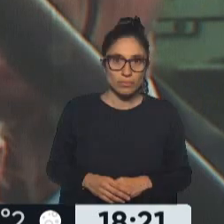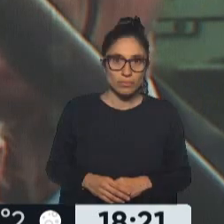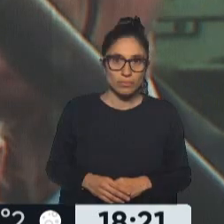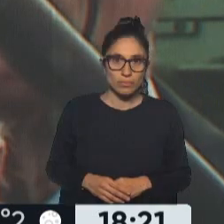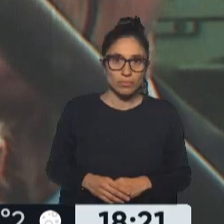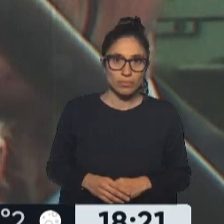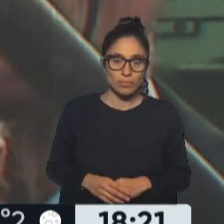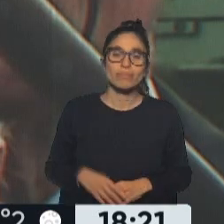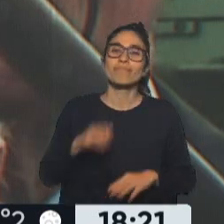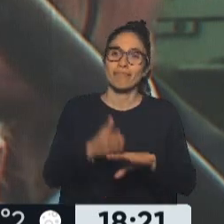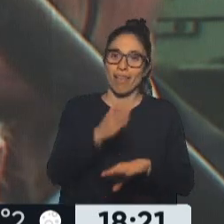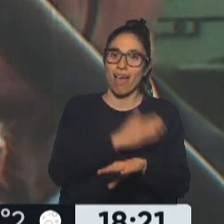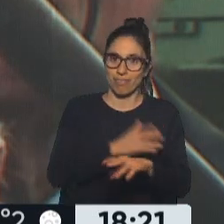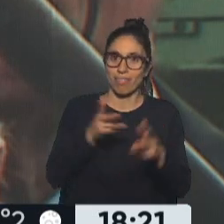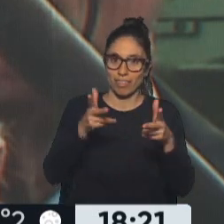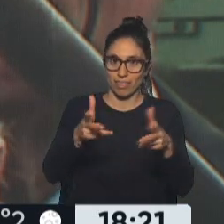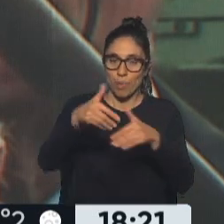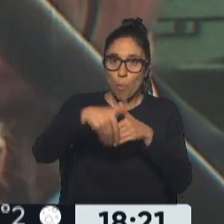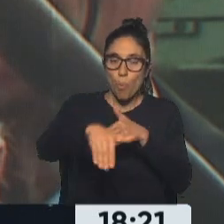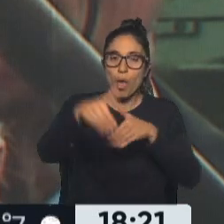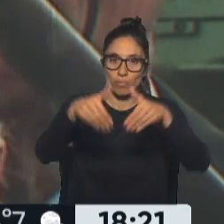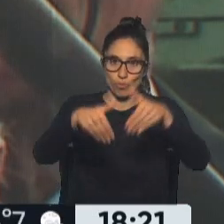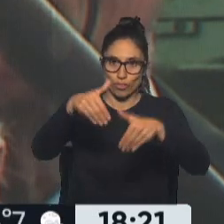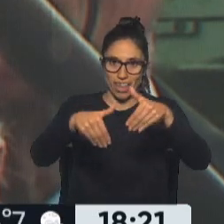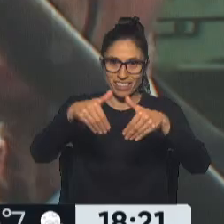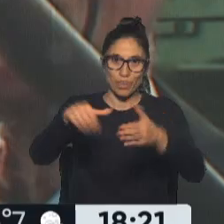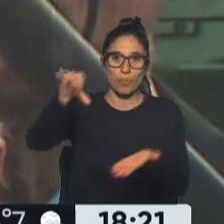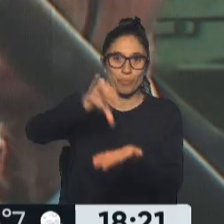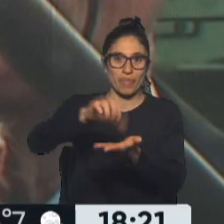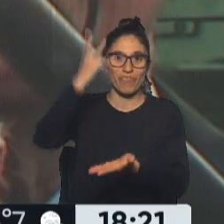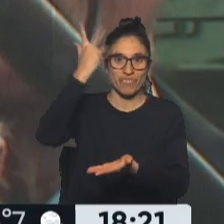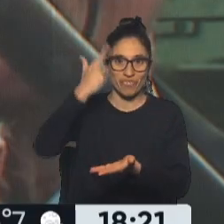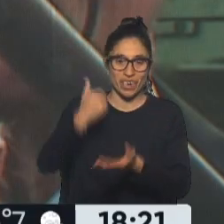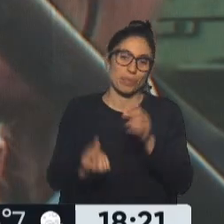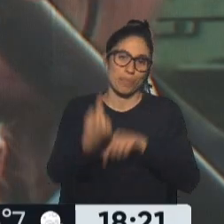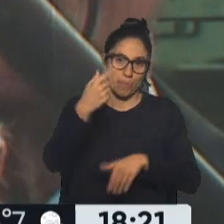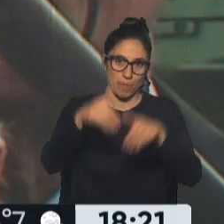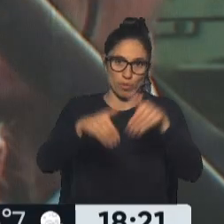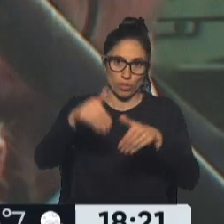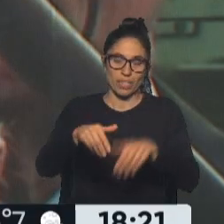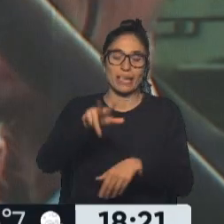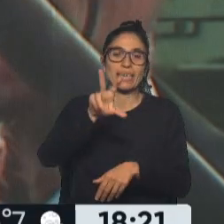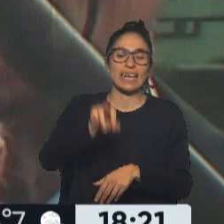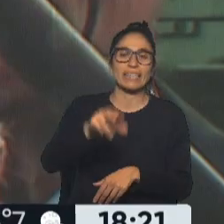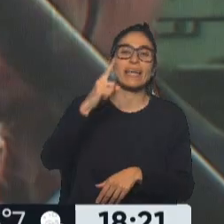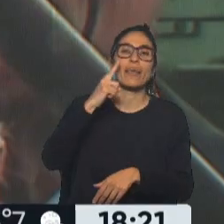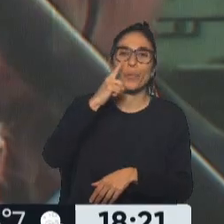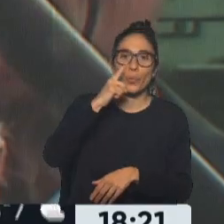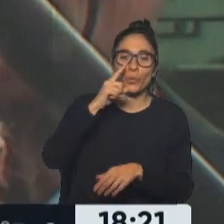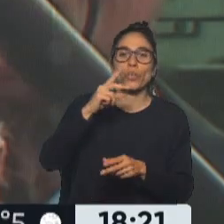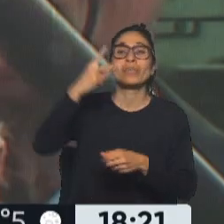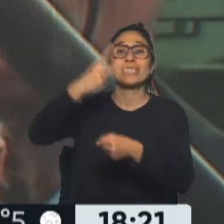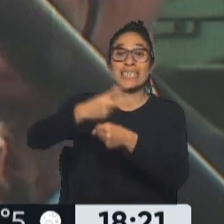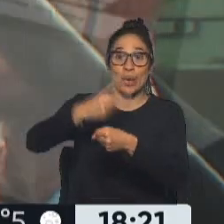Temas lo habíamos anticipado, elecciones en Francia, primera vuelta, próximo 30 de junio, segunda vuelta, 7 de julio.